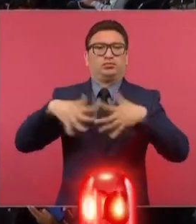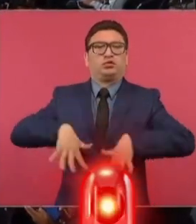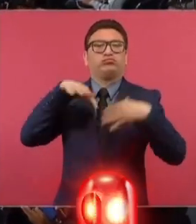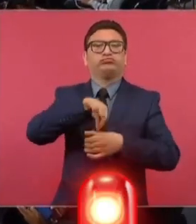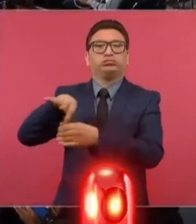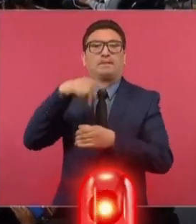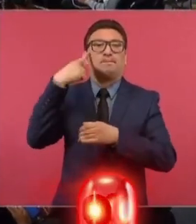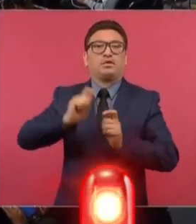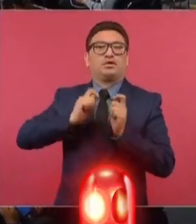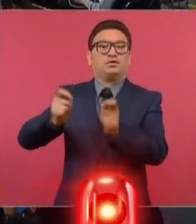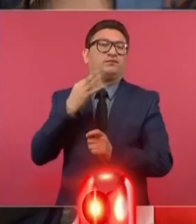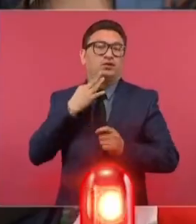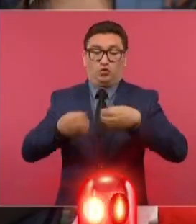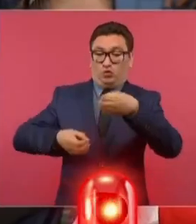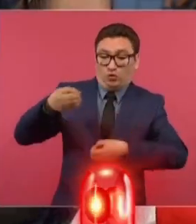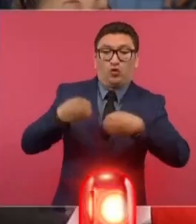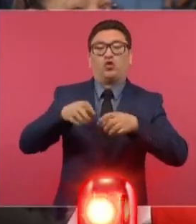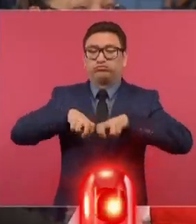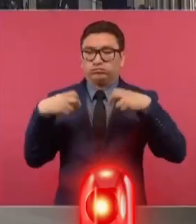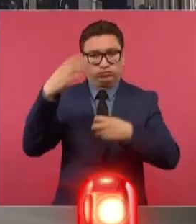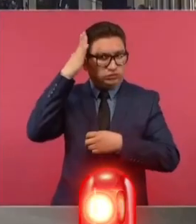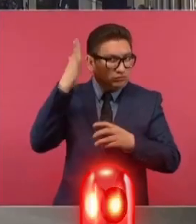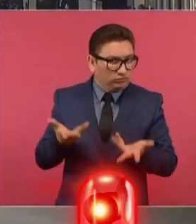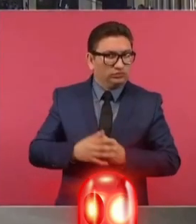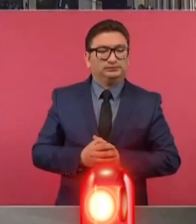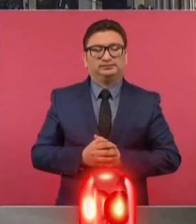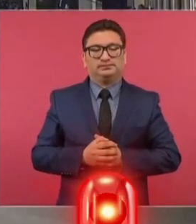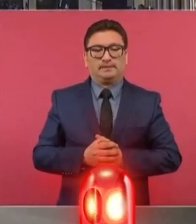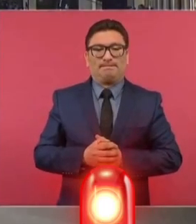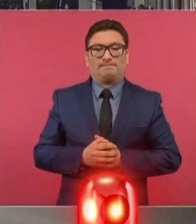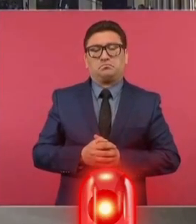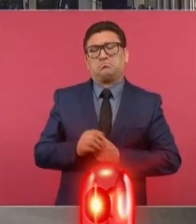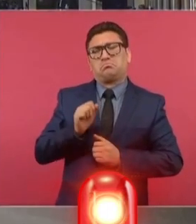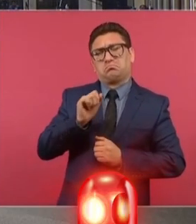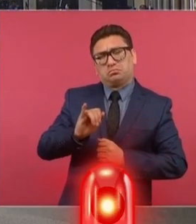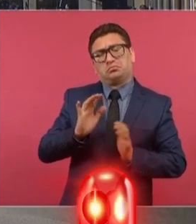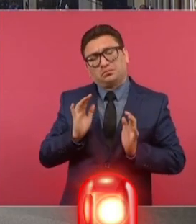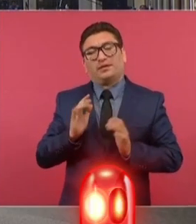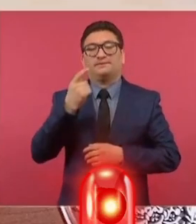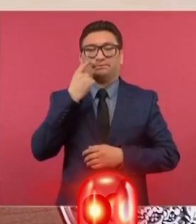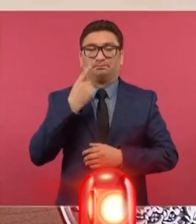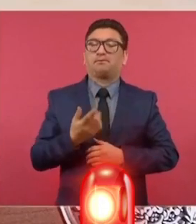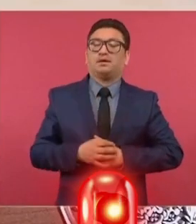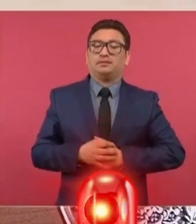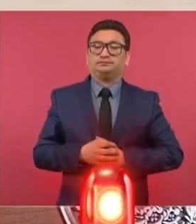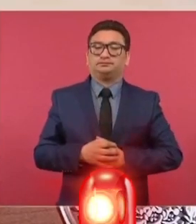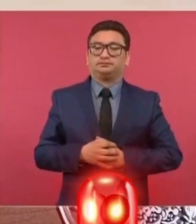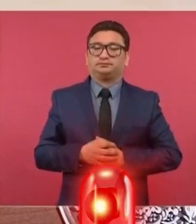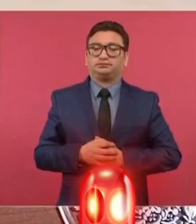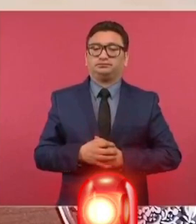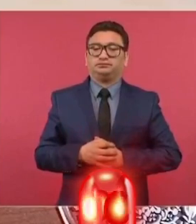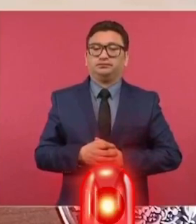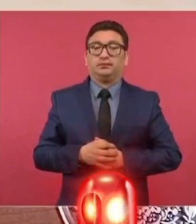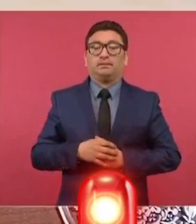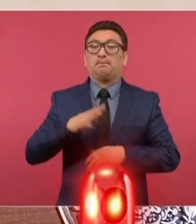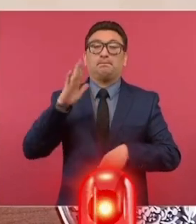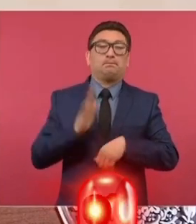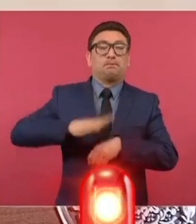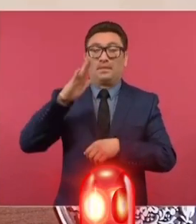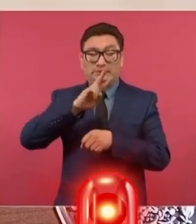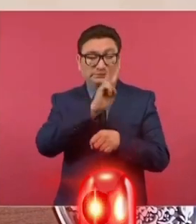llegue a estos cargos, además de los jueces y magistrados, presidente? Pues sí, entre más escrutinio, más